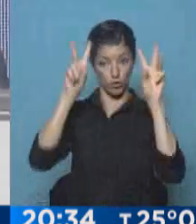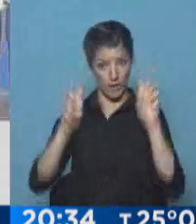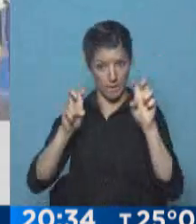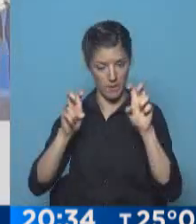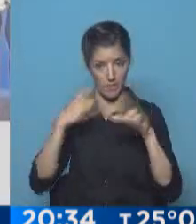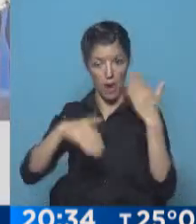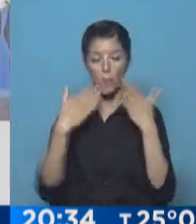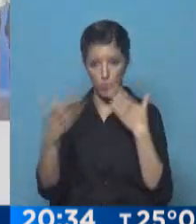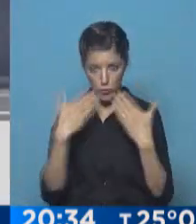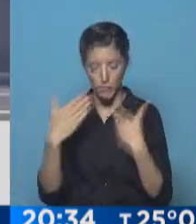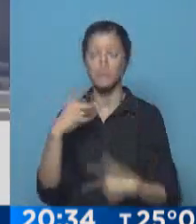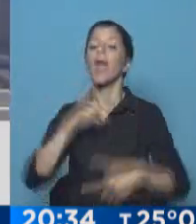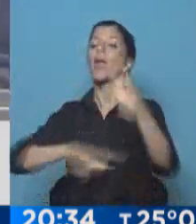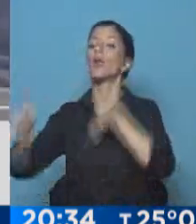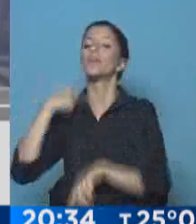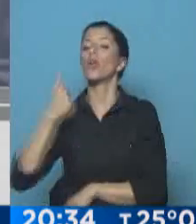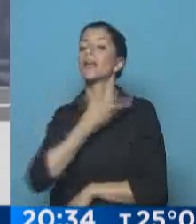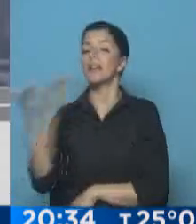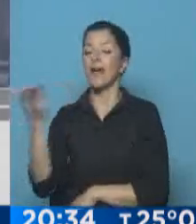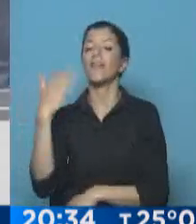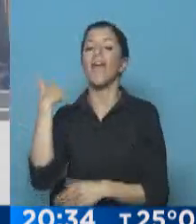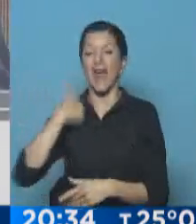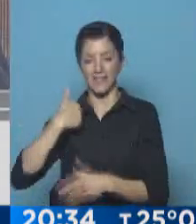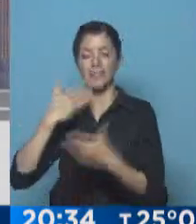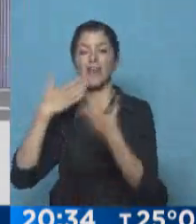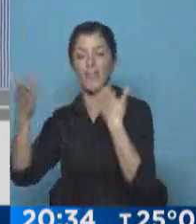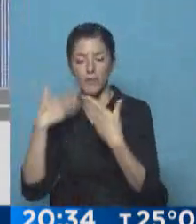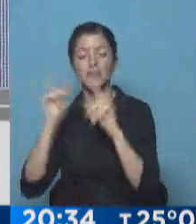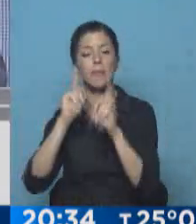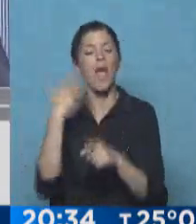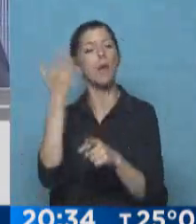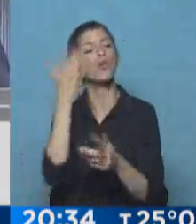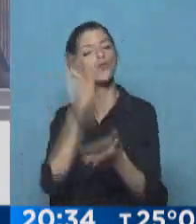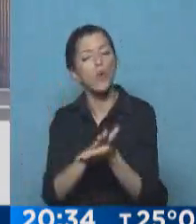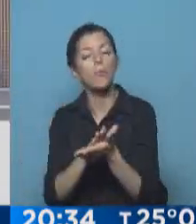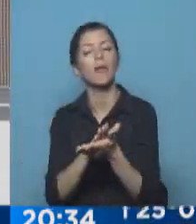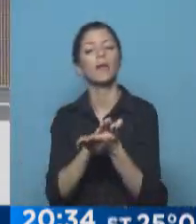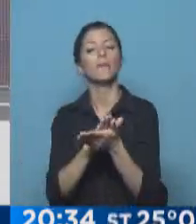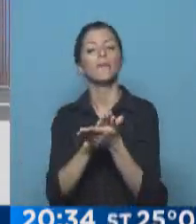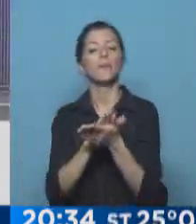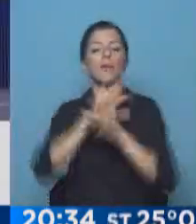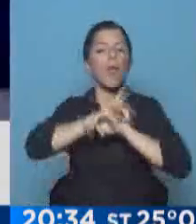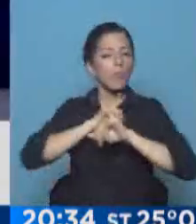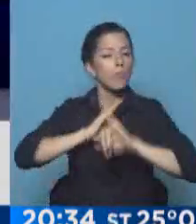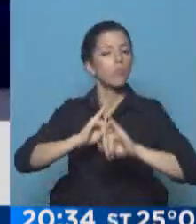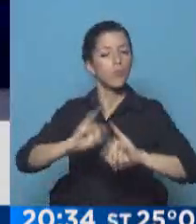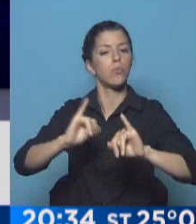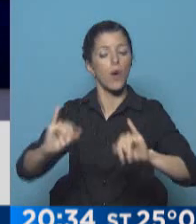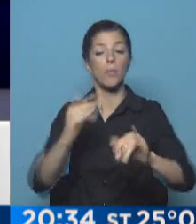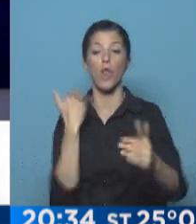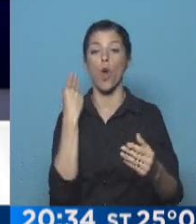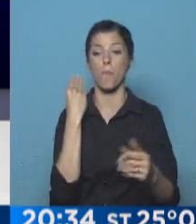coordinador general de Argentina Debate se refirió también a la espectacularización y marketingización de las propuestas